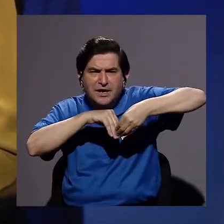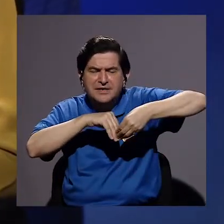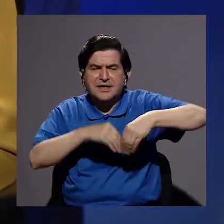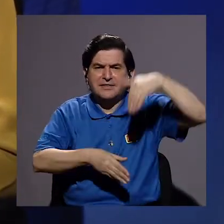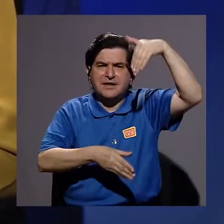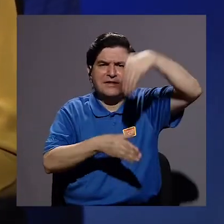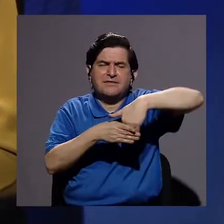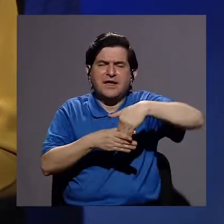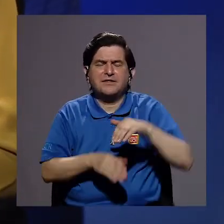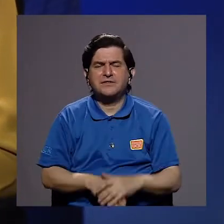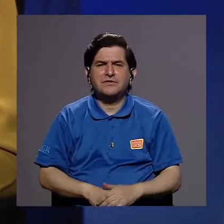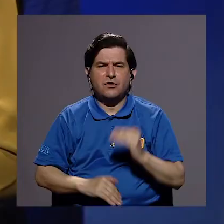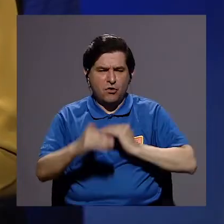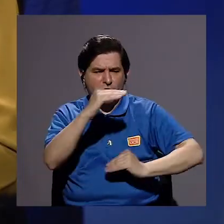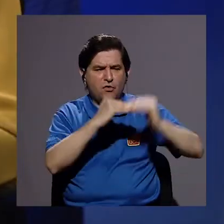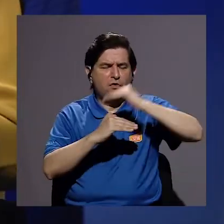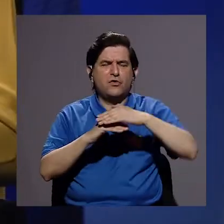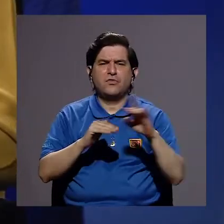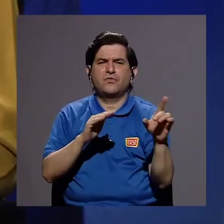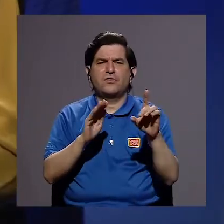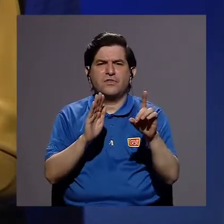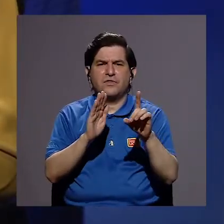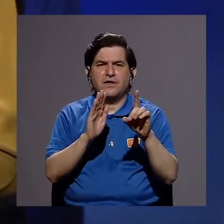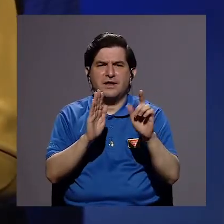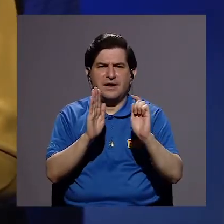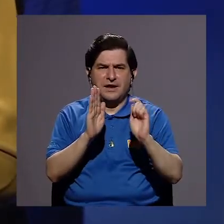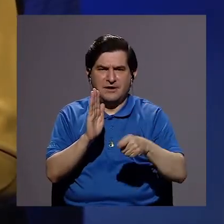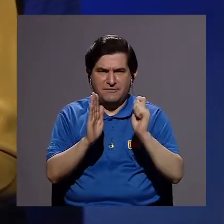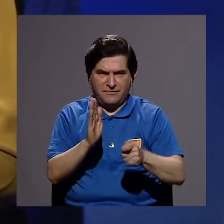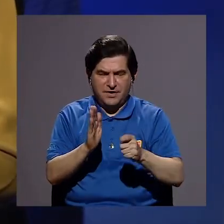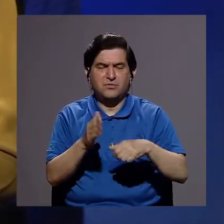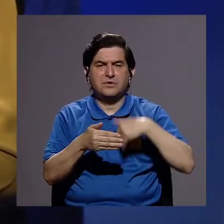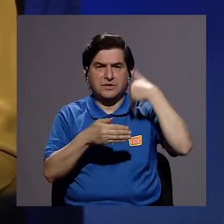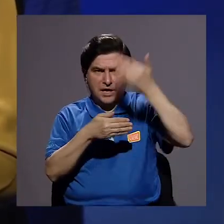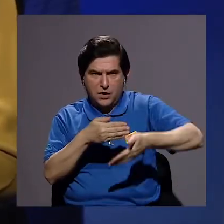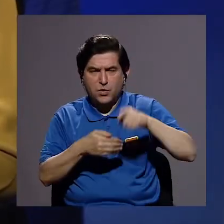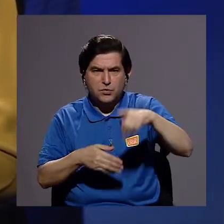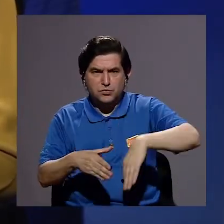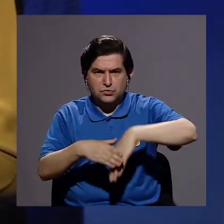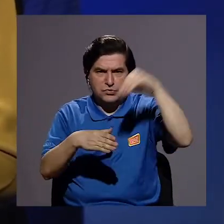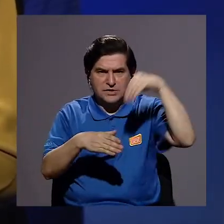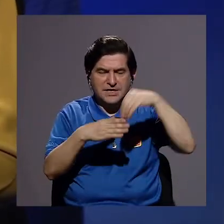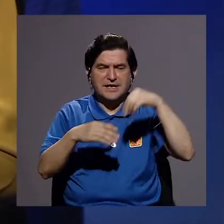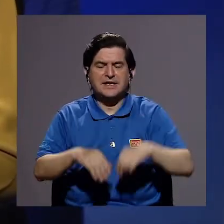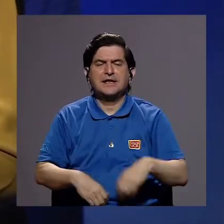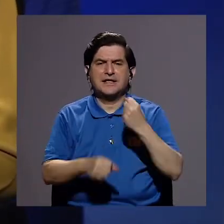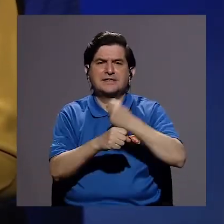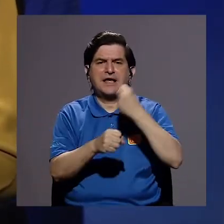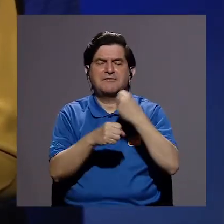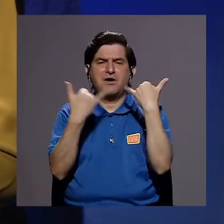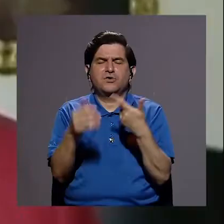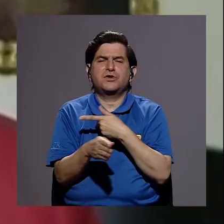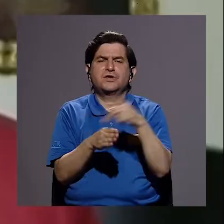incorporación suya a la Facultad de Derecho y posteriormente su egreso y el ejercicio profesional?